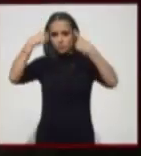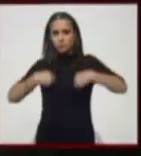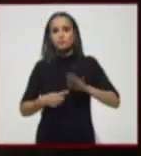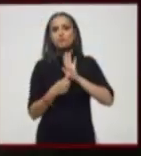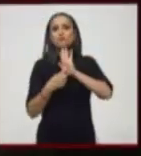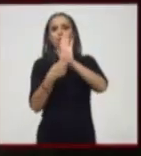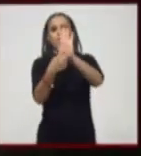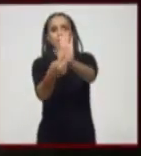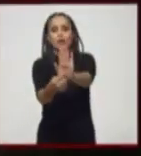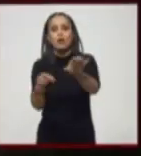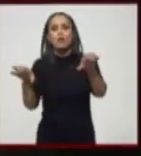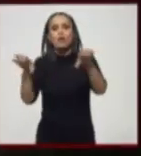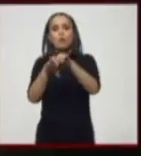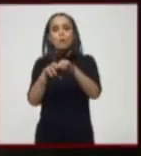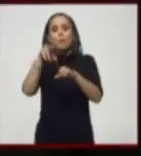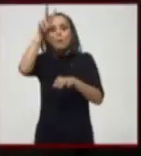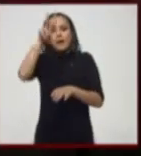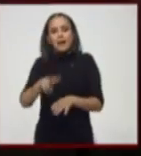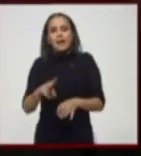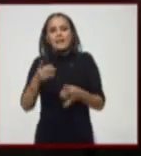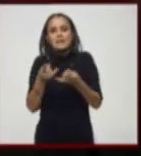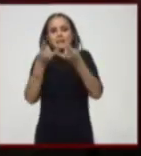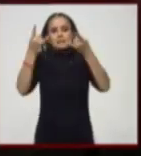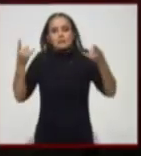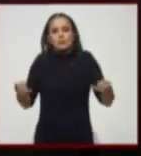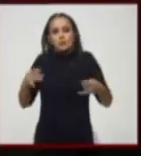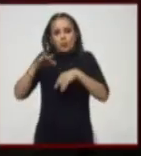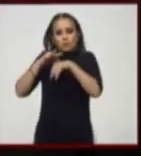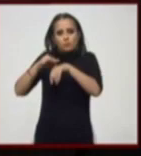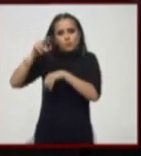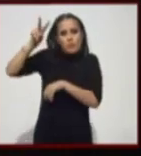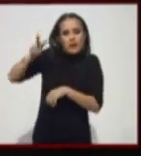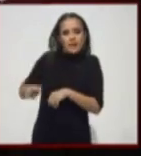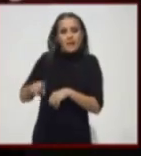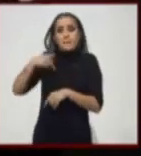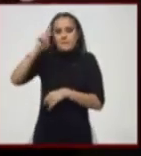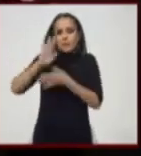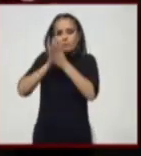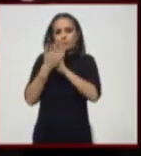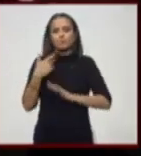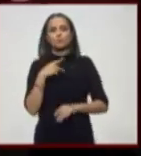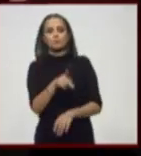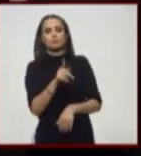contexto y la realidad social en la cual te toca vivir